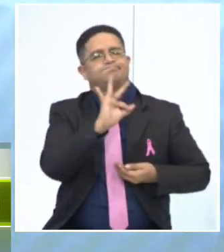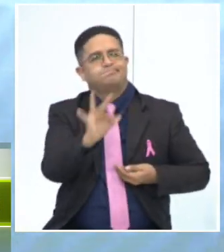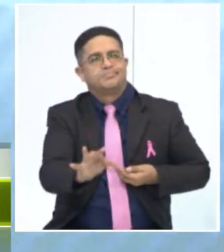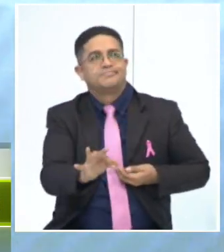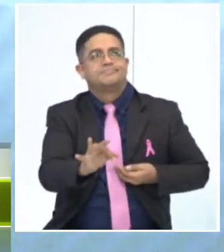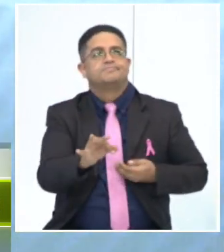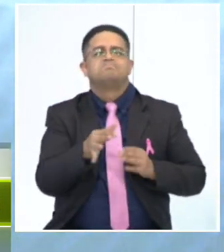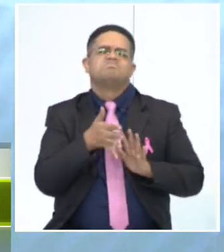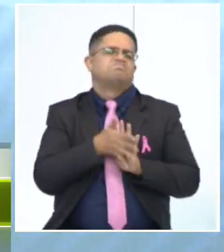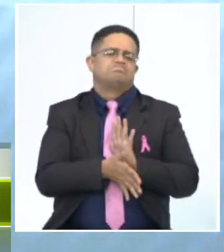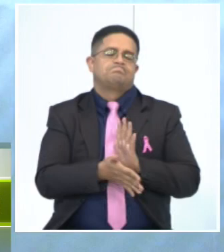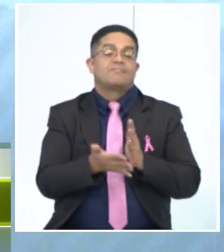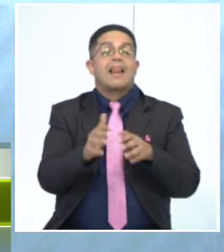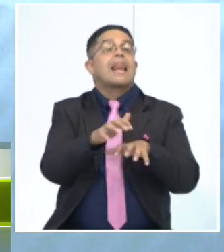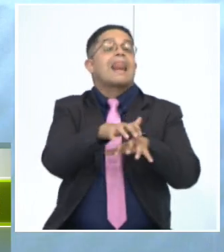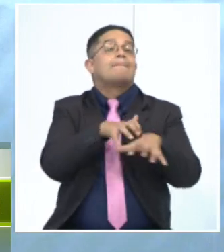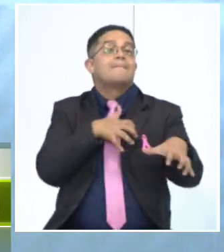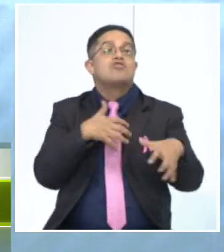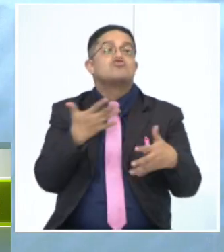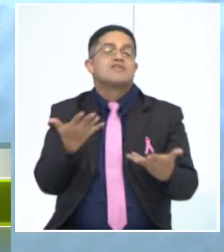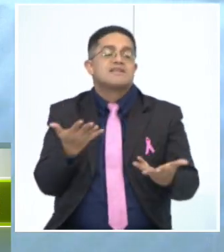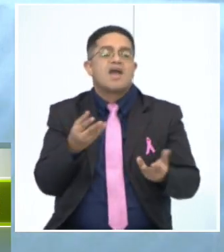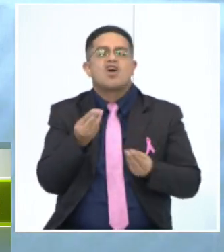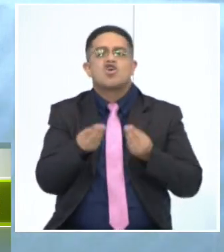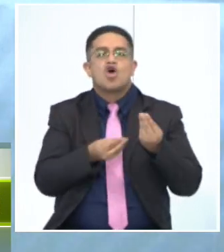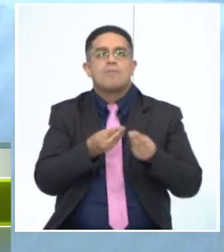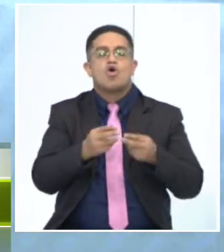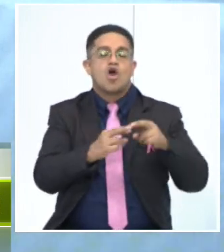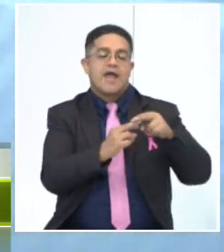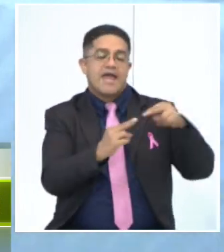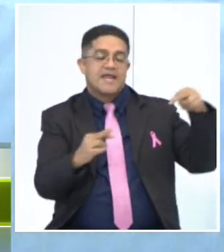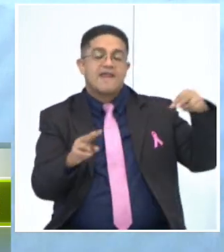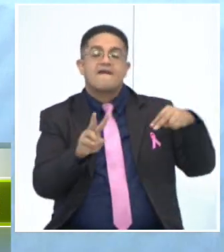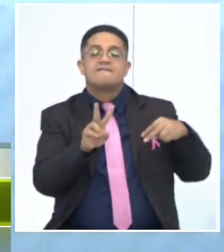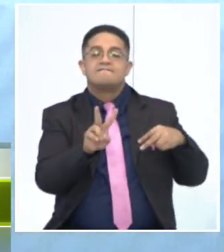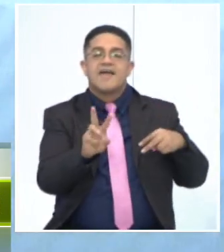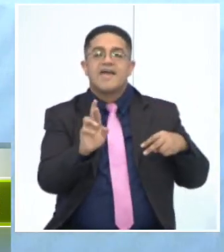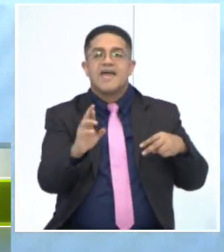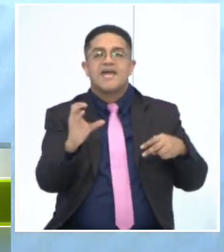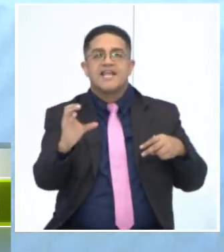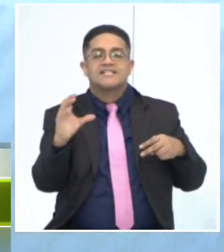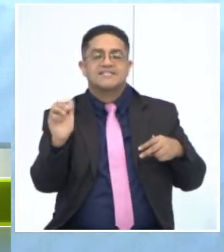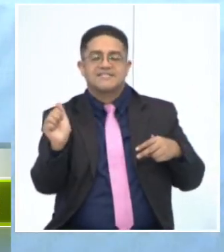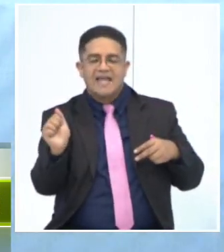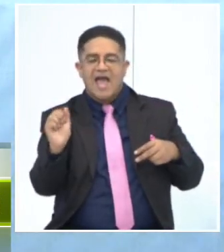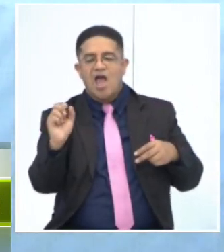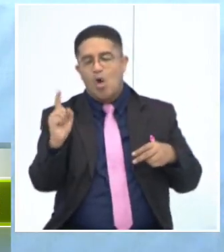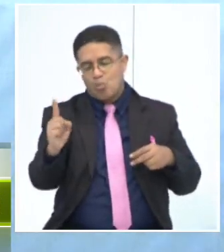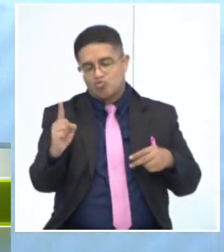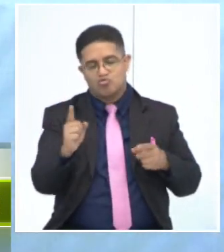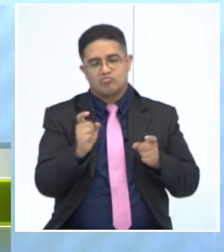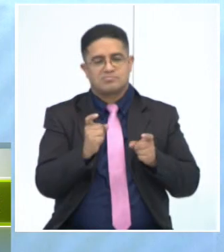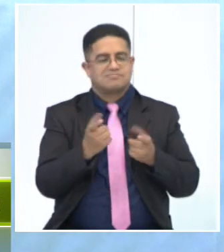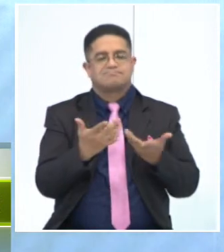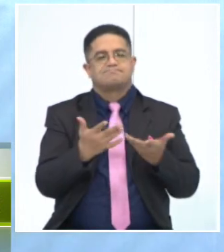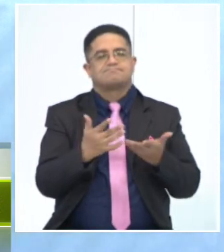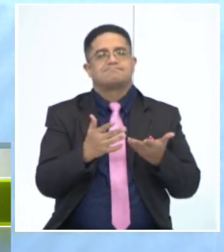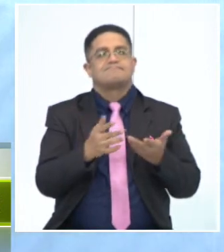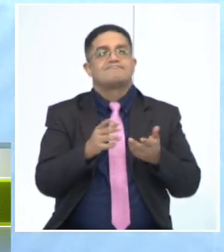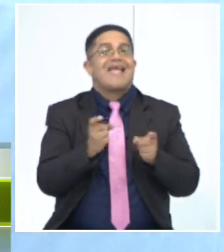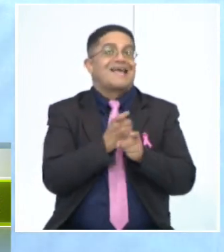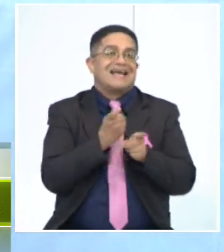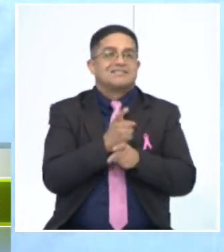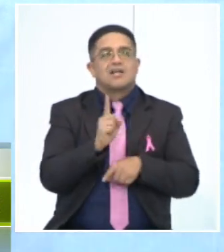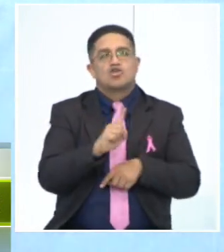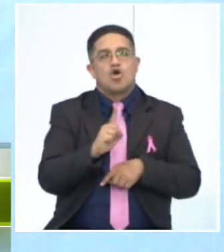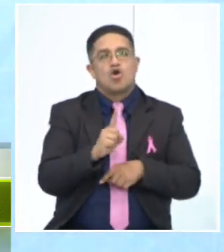y se trata, la mayoría de los casos, por una alteración en unos genes que se llaman BRCA1 y BRCA2, que vienen de breast cancer. Y cuando que también es